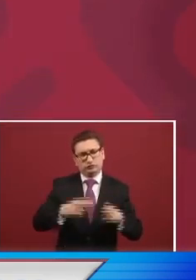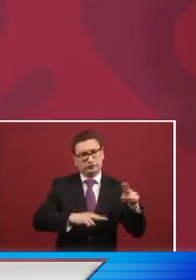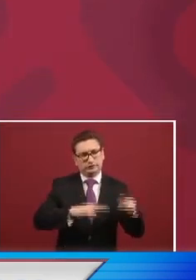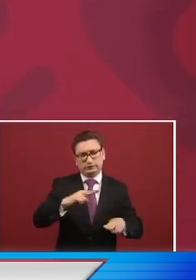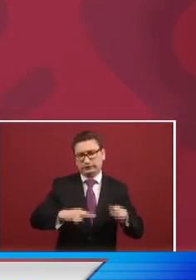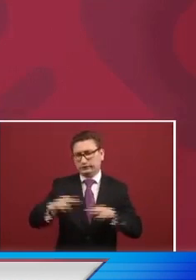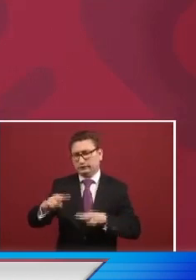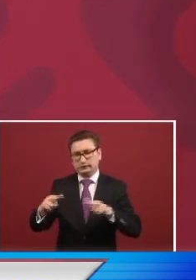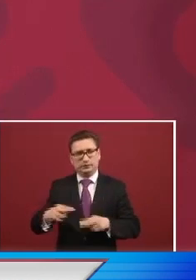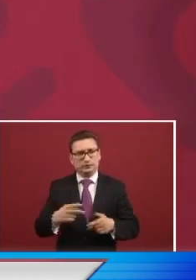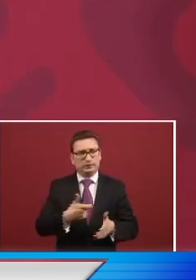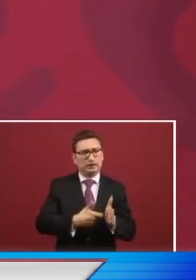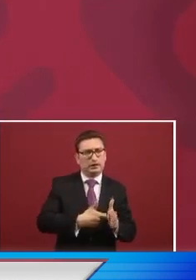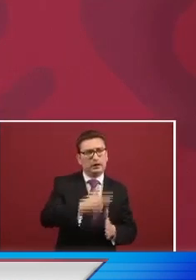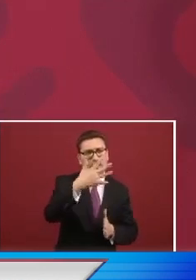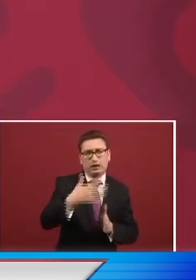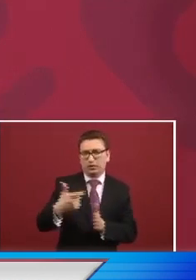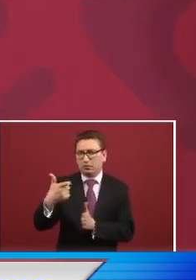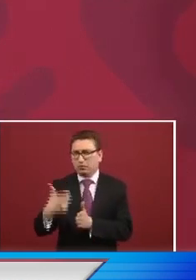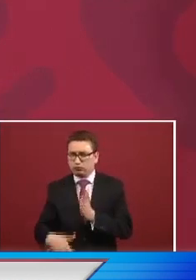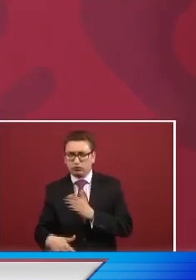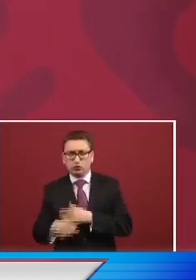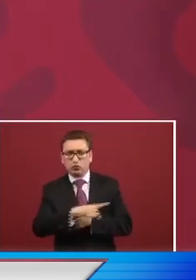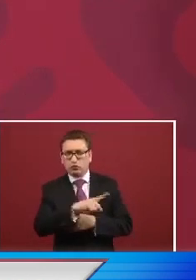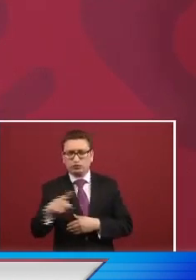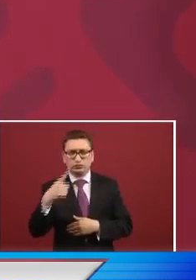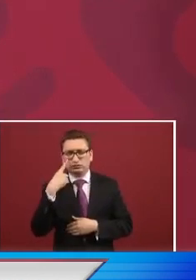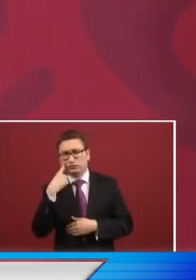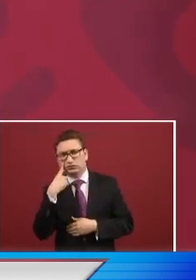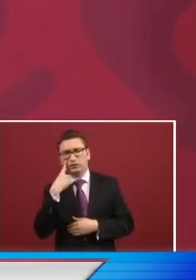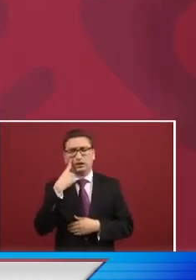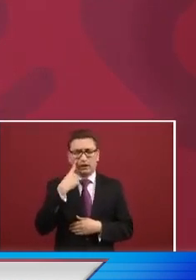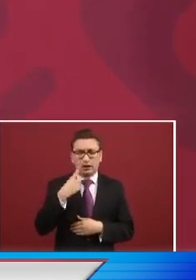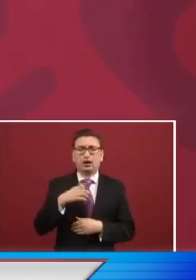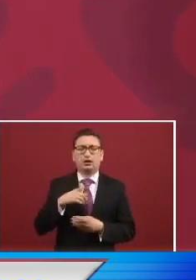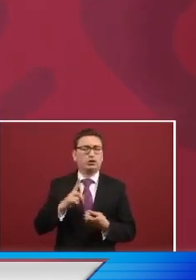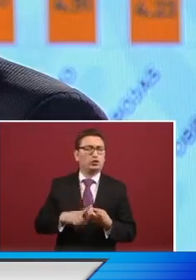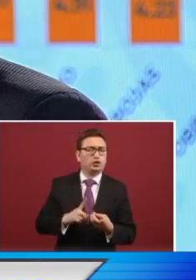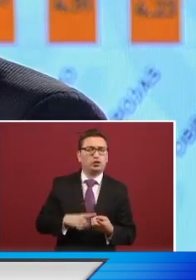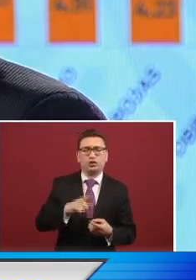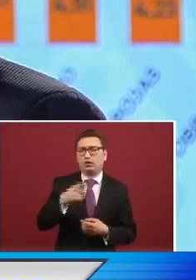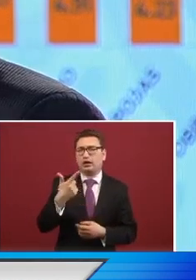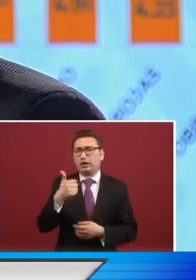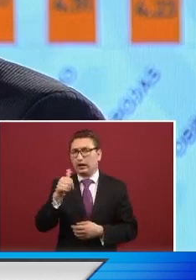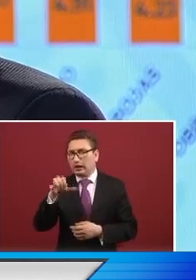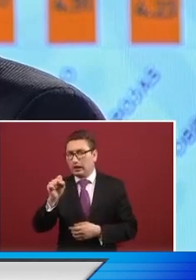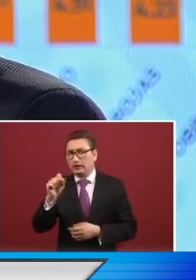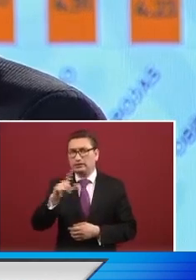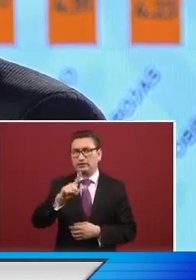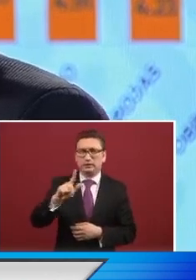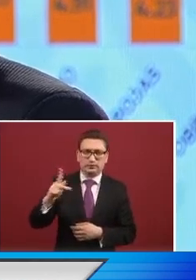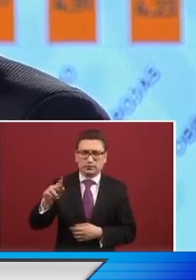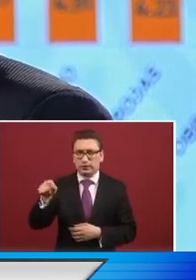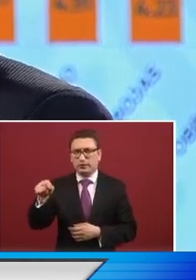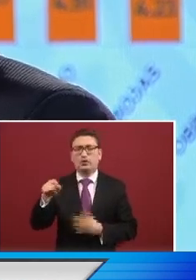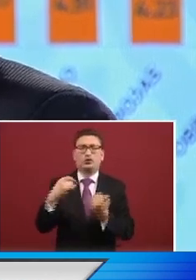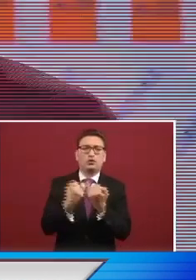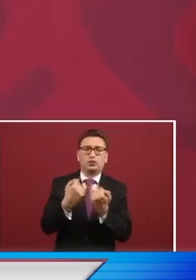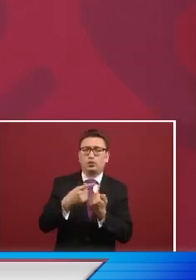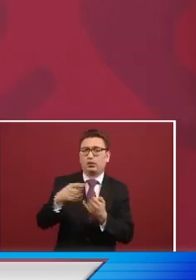mayo. Con precio alto, gasolina regular marca Chevron a 20.73. Gasolina premium marca Chevron